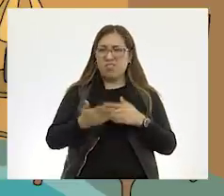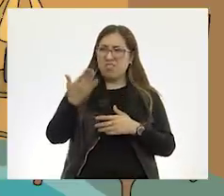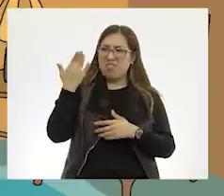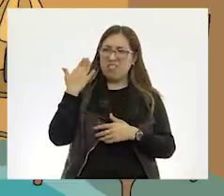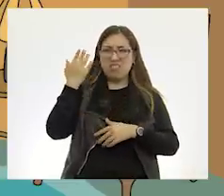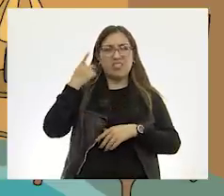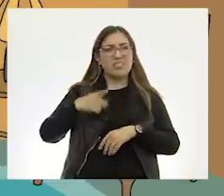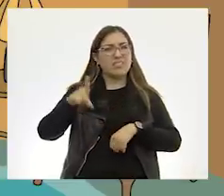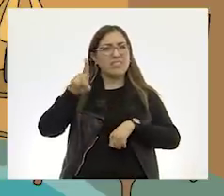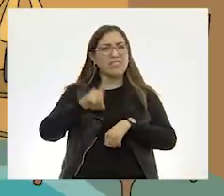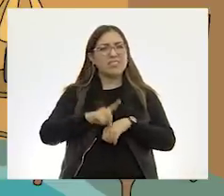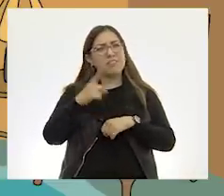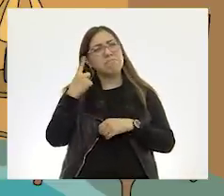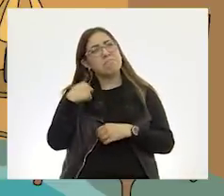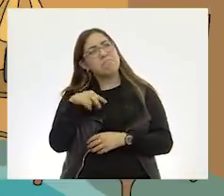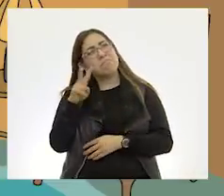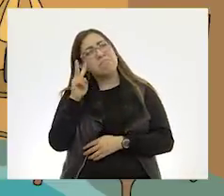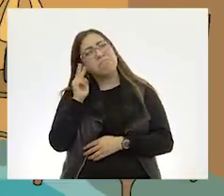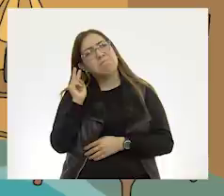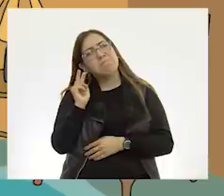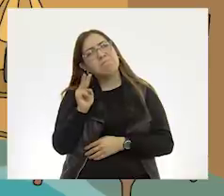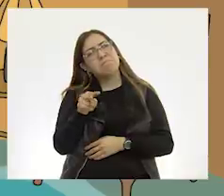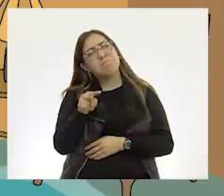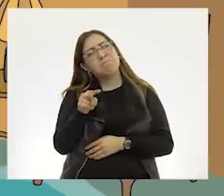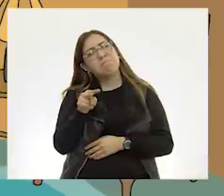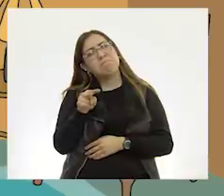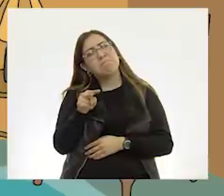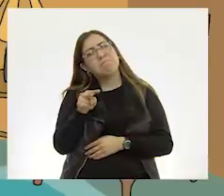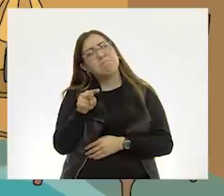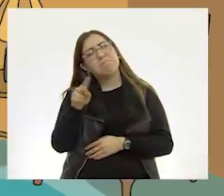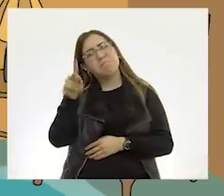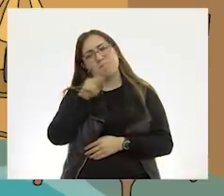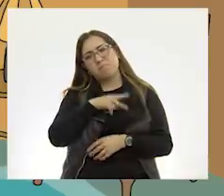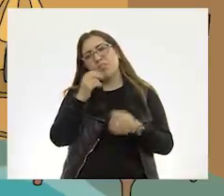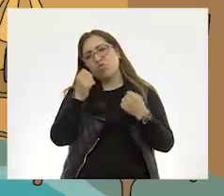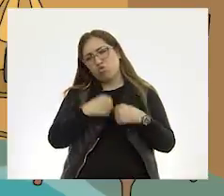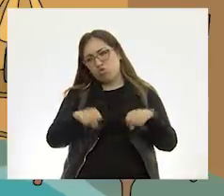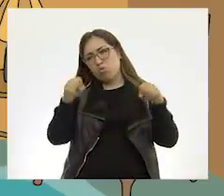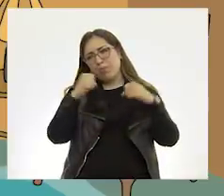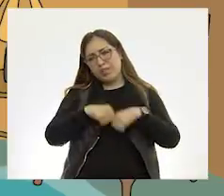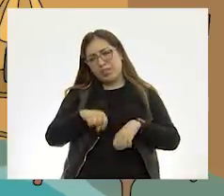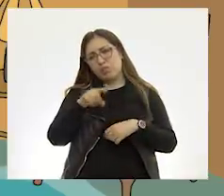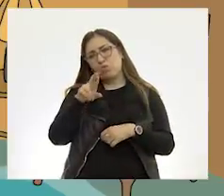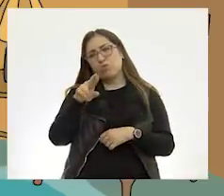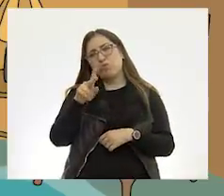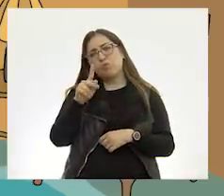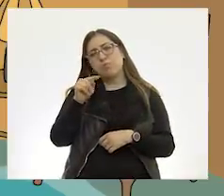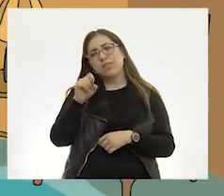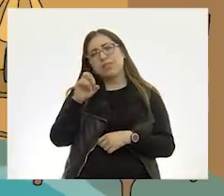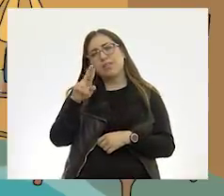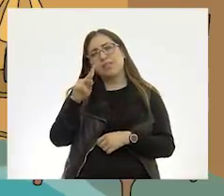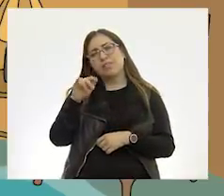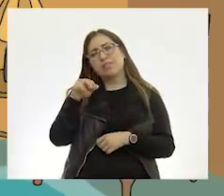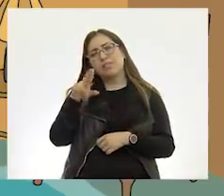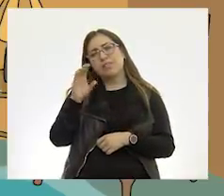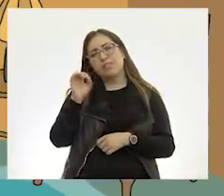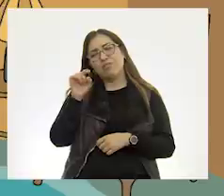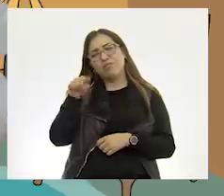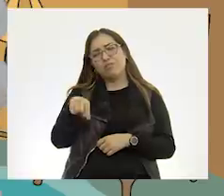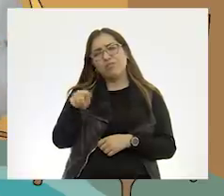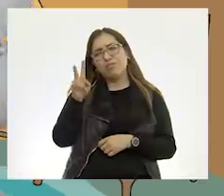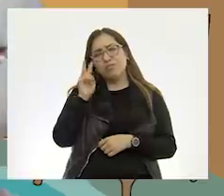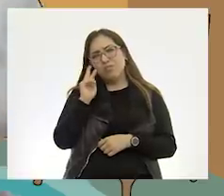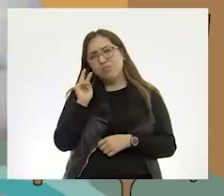puse a observar así detenidamente a mi sobrino el Cupertino, ¿no? Y ahí lo veo, ¿no? Como el cuate